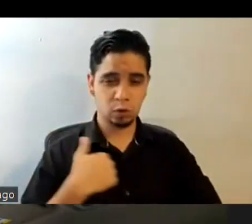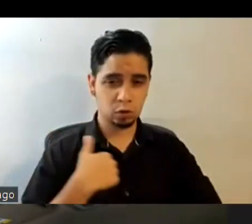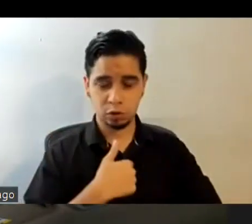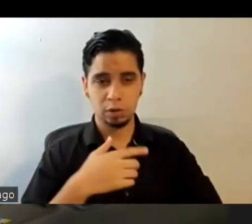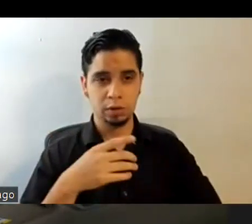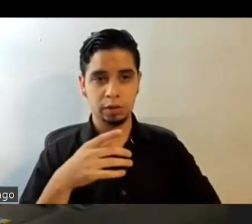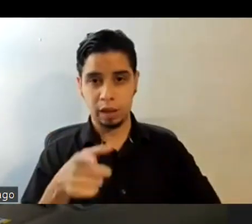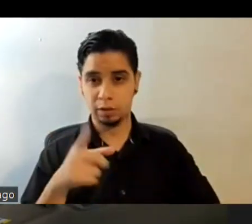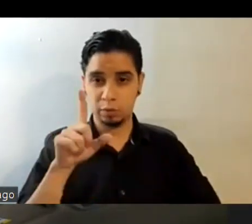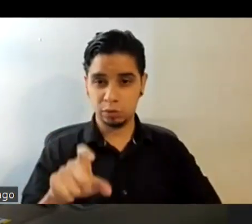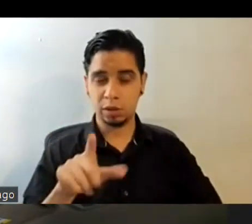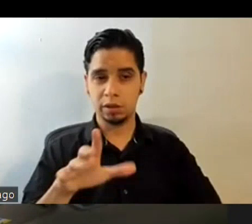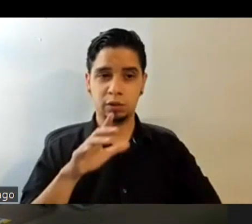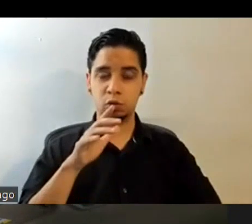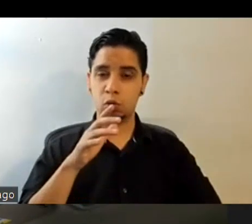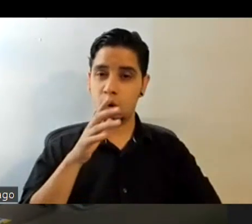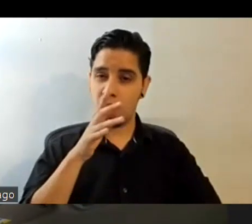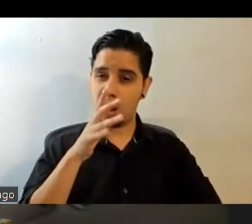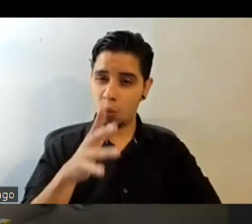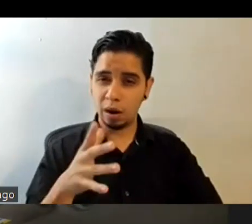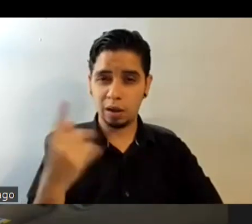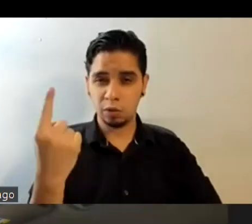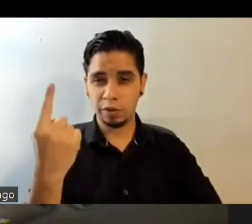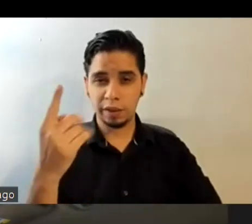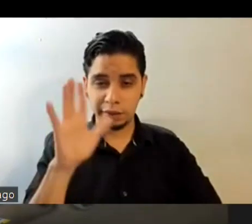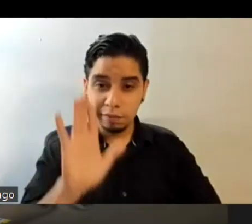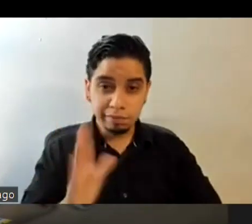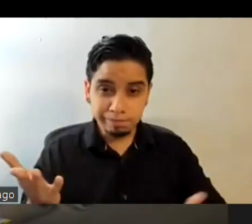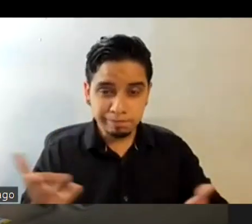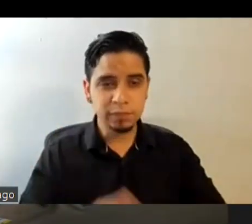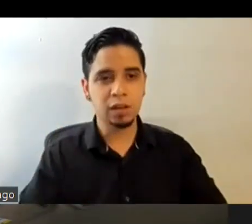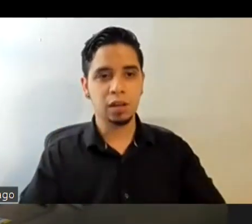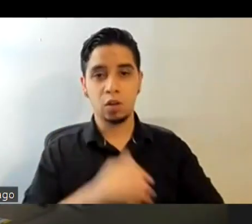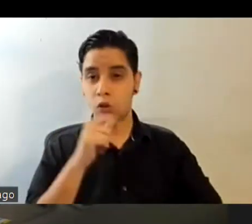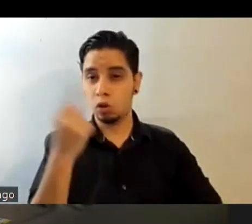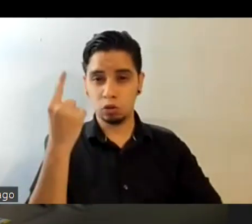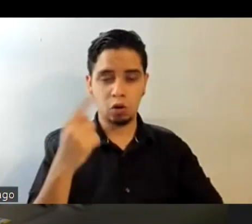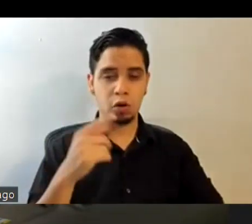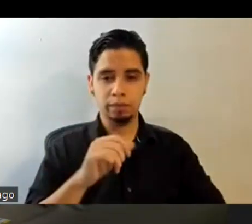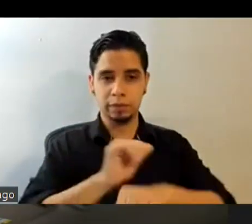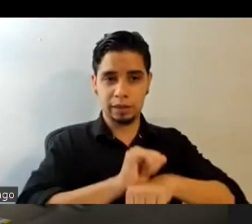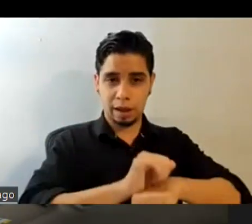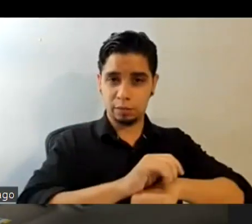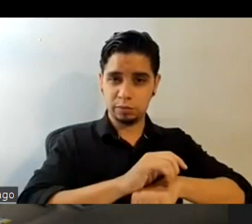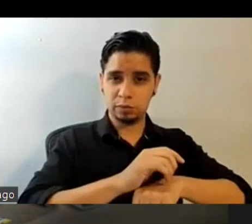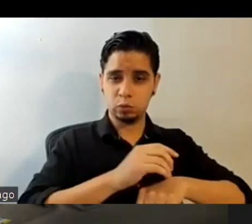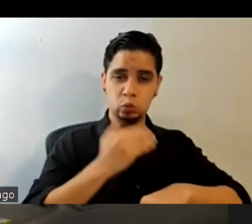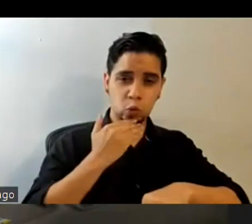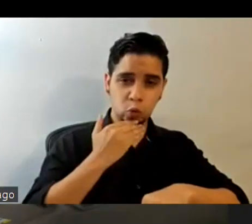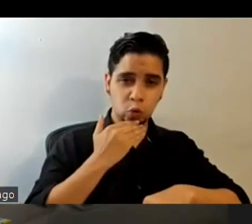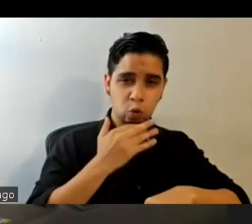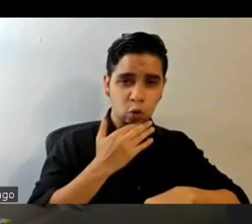¿dónde está? Sí, pero no tan solamente la esclavitud por el color de piel, porque fíjate que se puede tomar de muchas maneras. Sí,